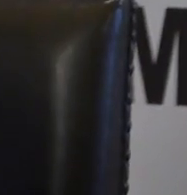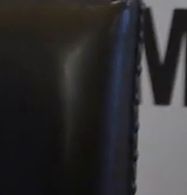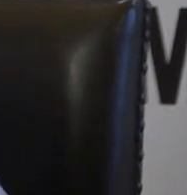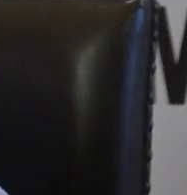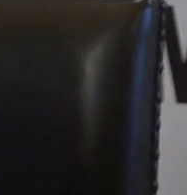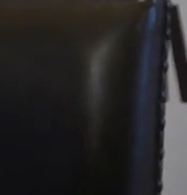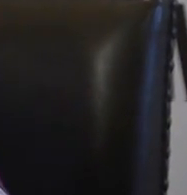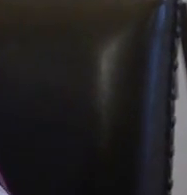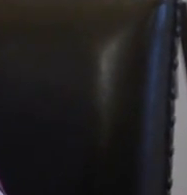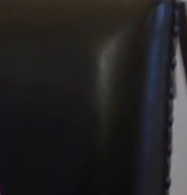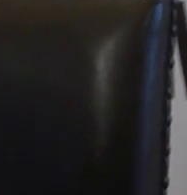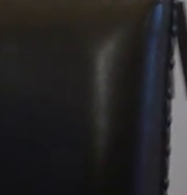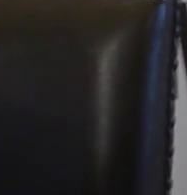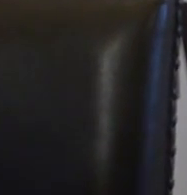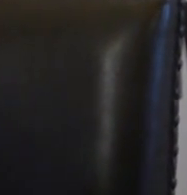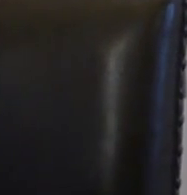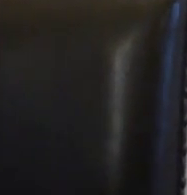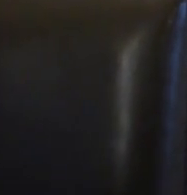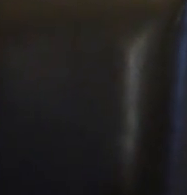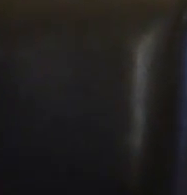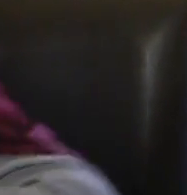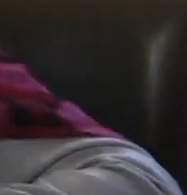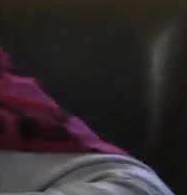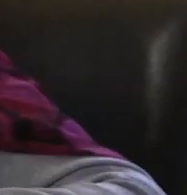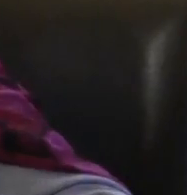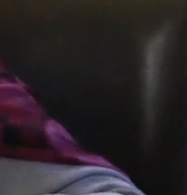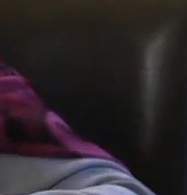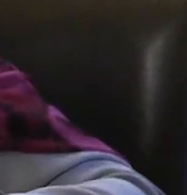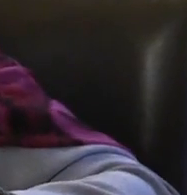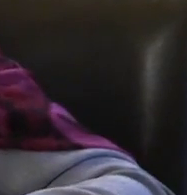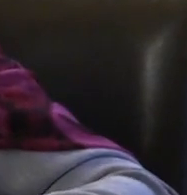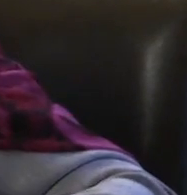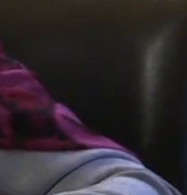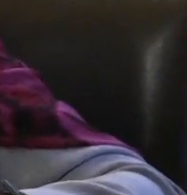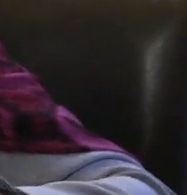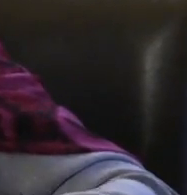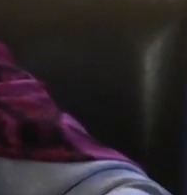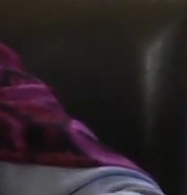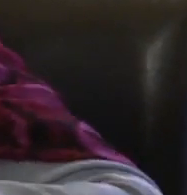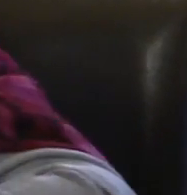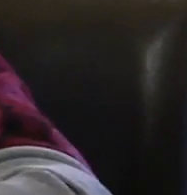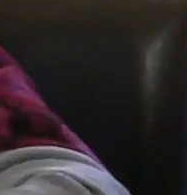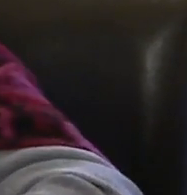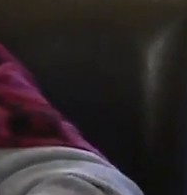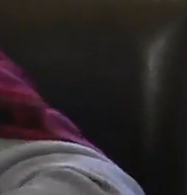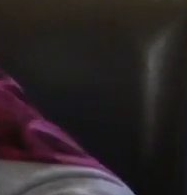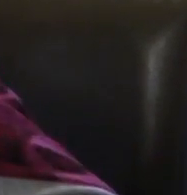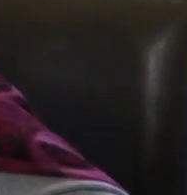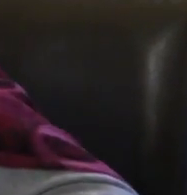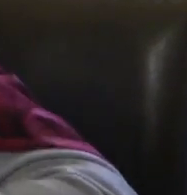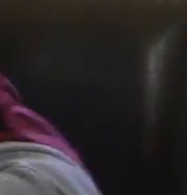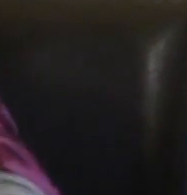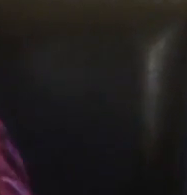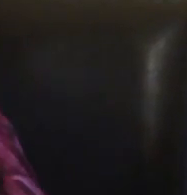ah pulmón y afirman el timbal con el cd